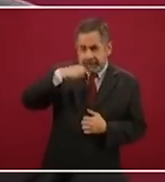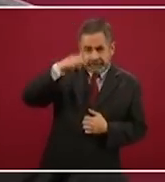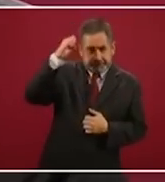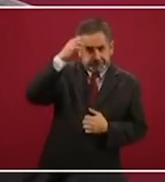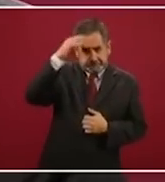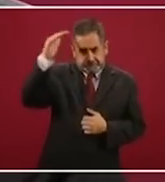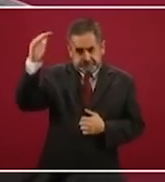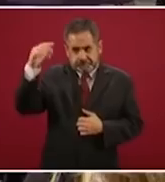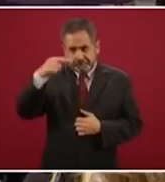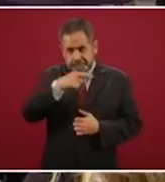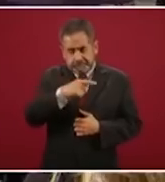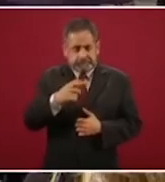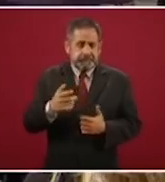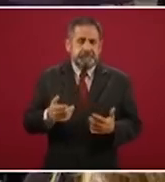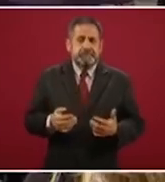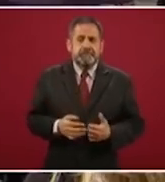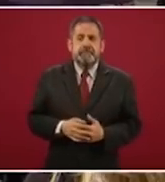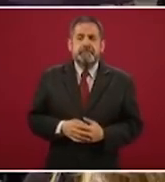mayores,